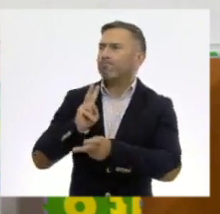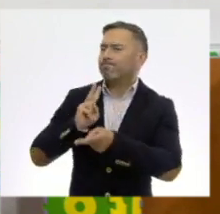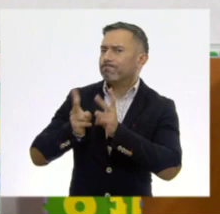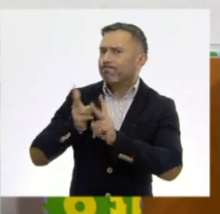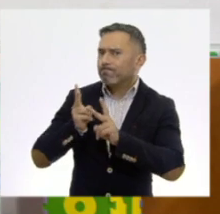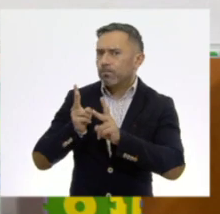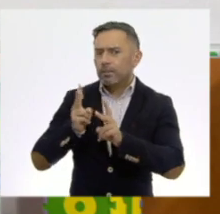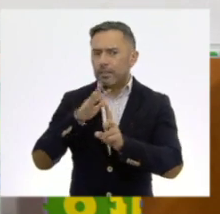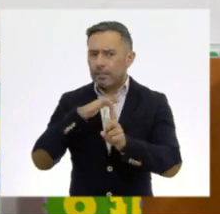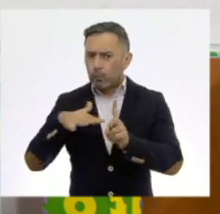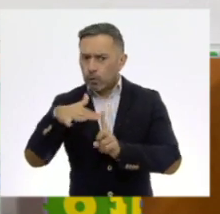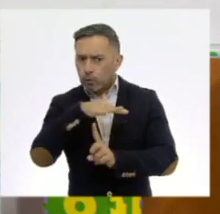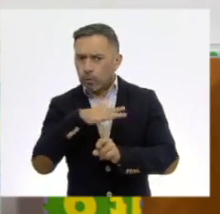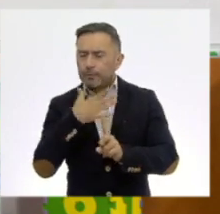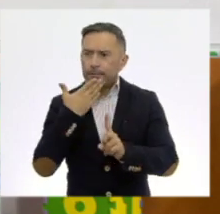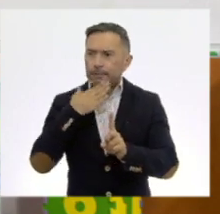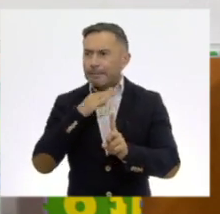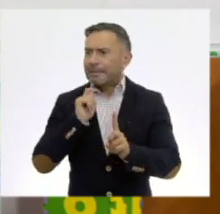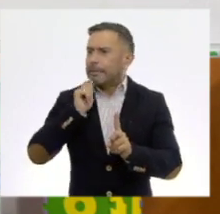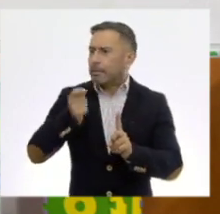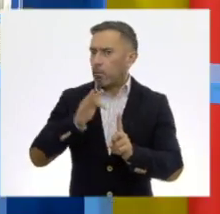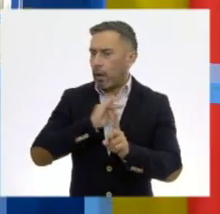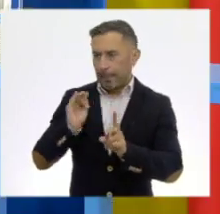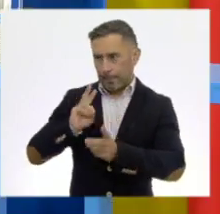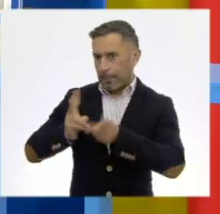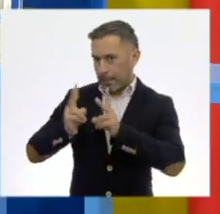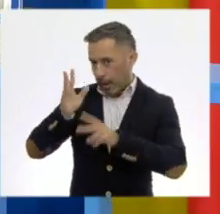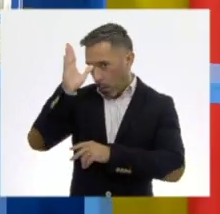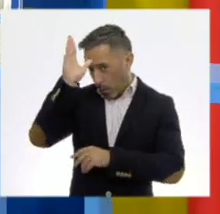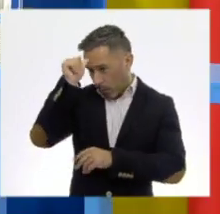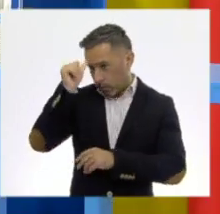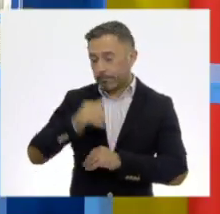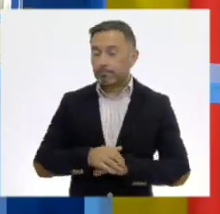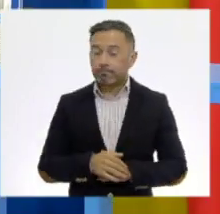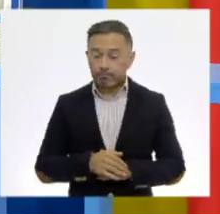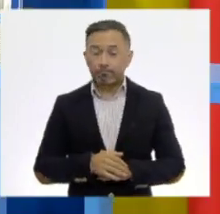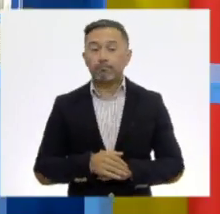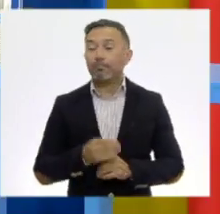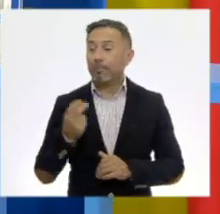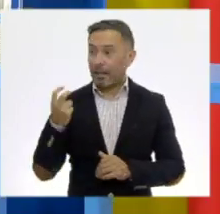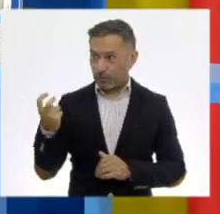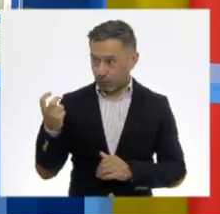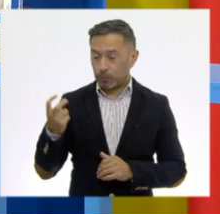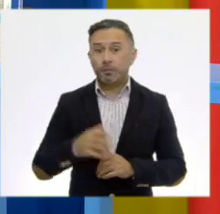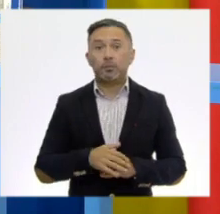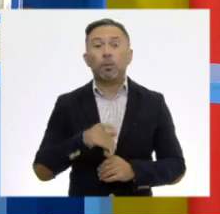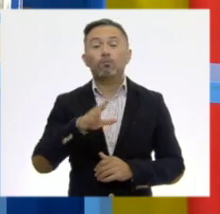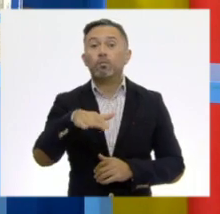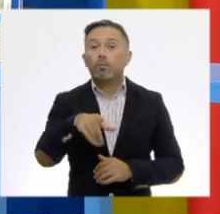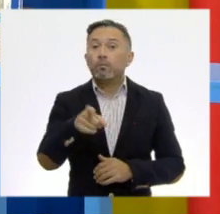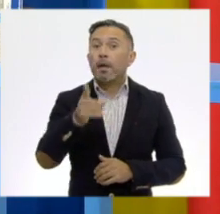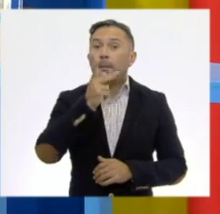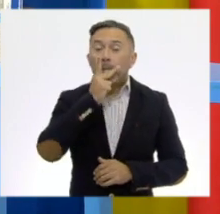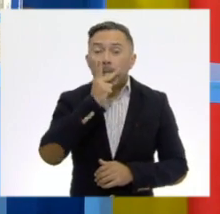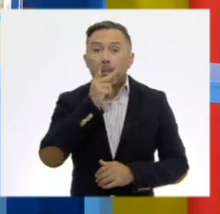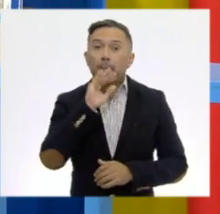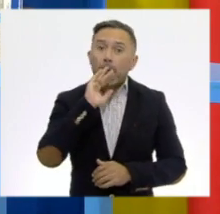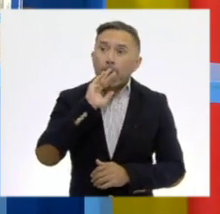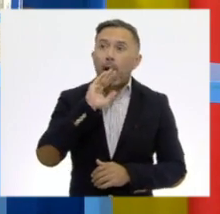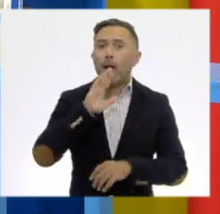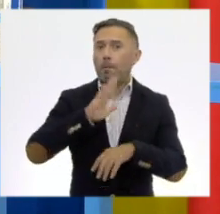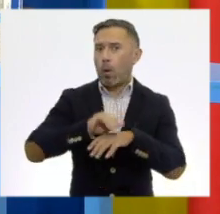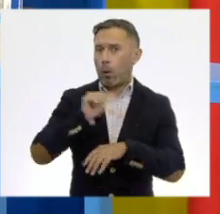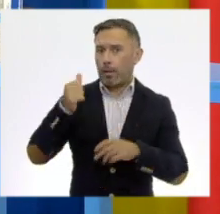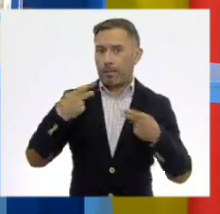tomar acuerdos respecto a ella. Exactamente, así que recomiéndele a mamá, papá o cualquier otra persona mayor que